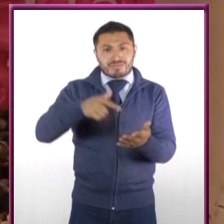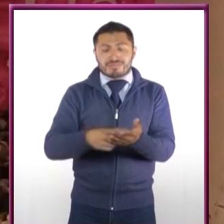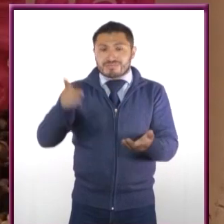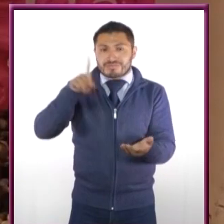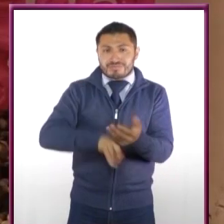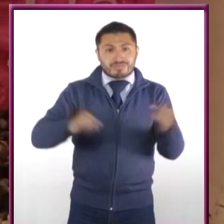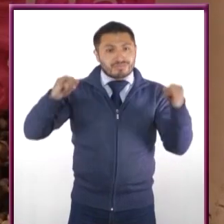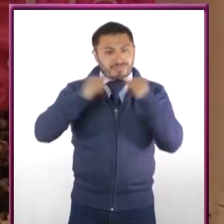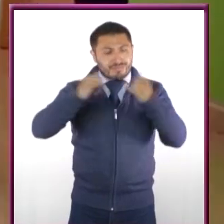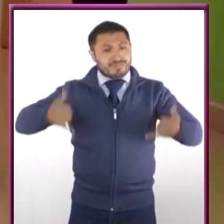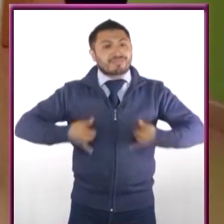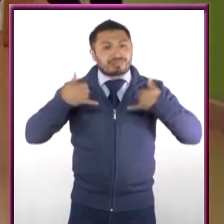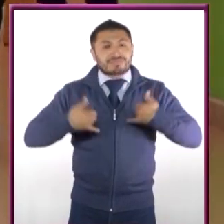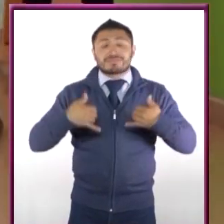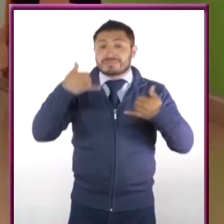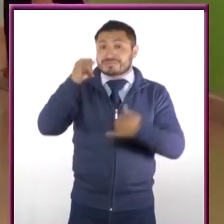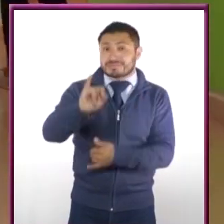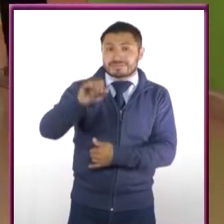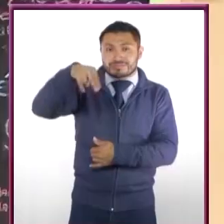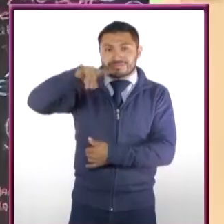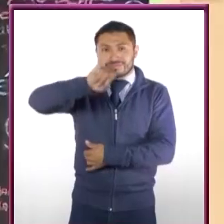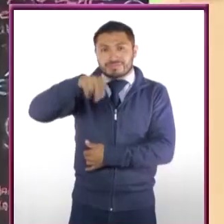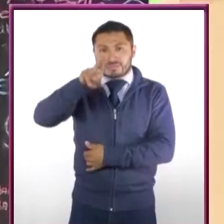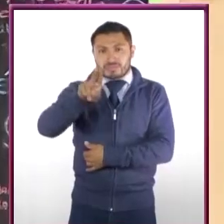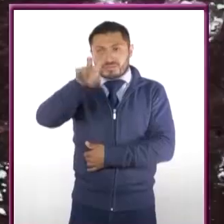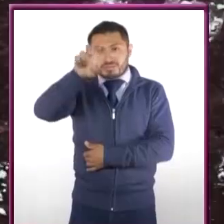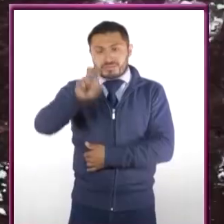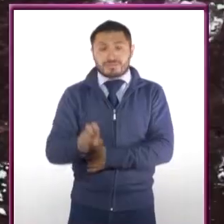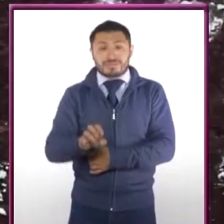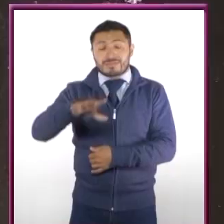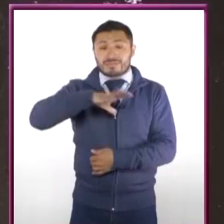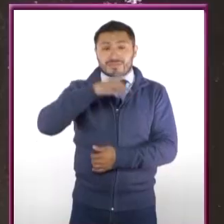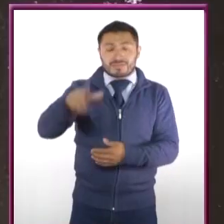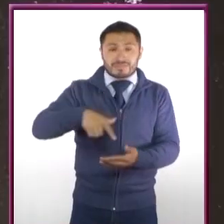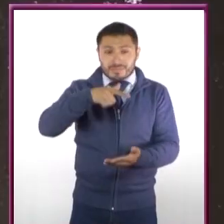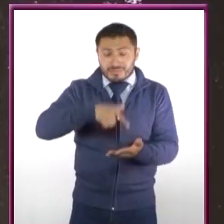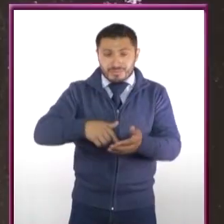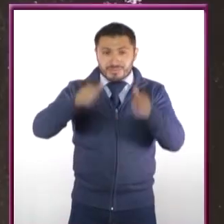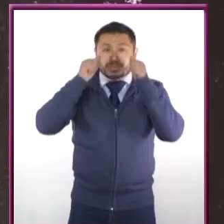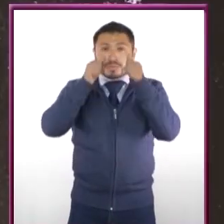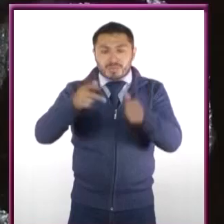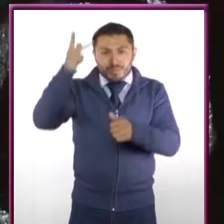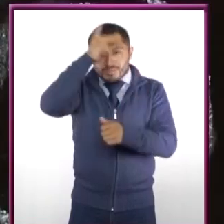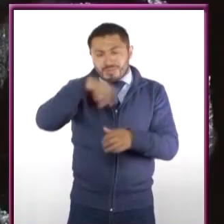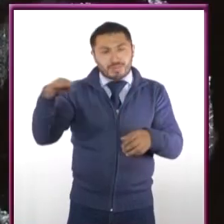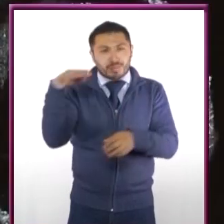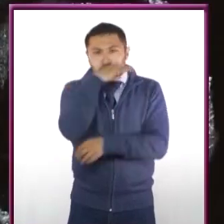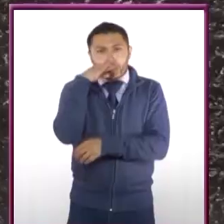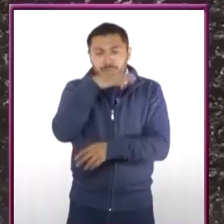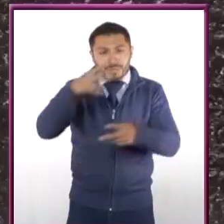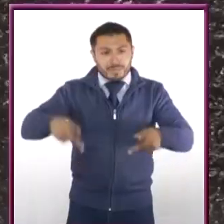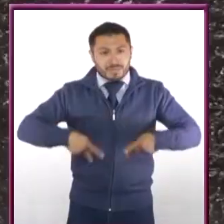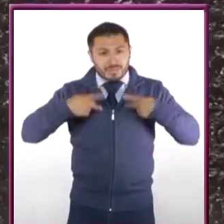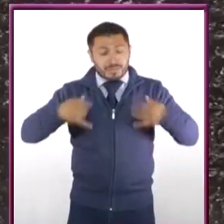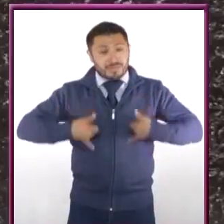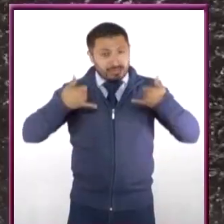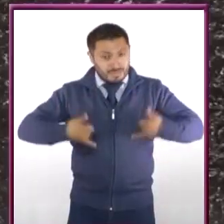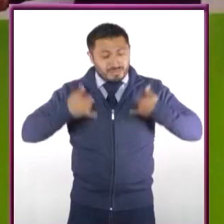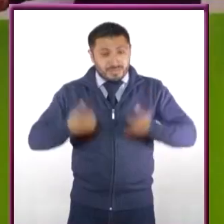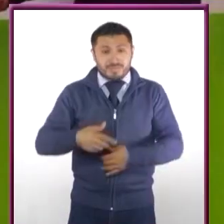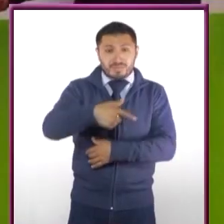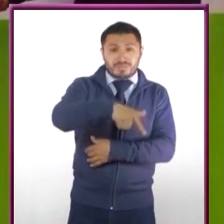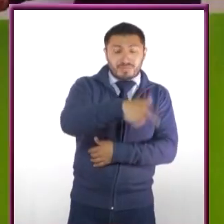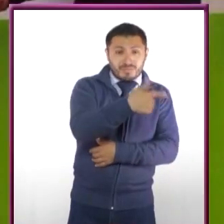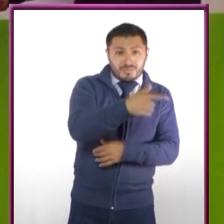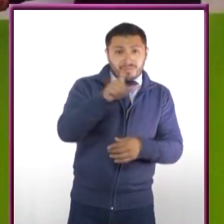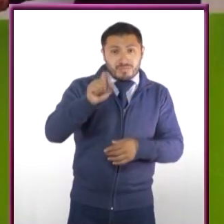pertenece al Instituto de la Juventud, INJUVE, es un centro que ofrece atención psicológica gratuita a los jóvenes de 12 a